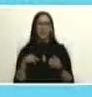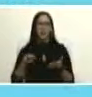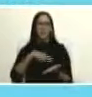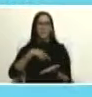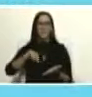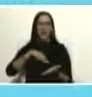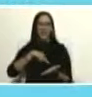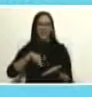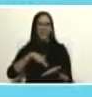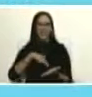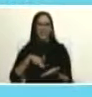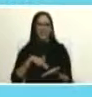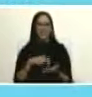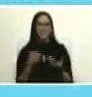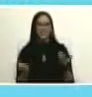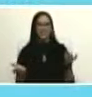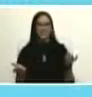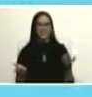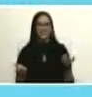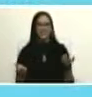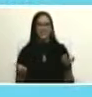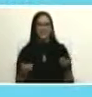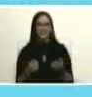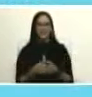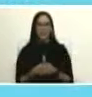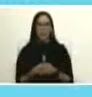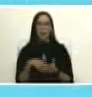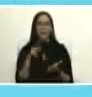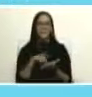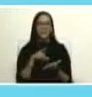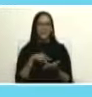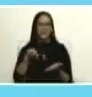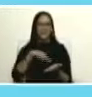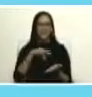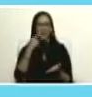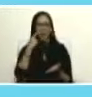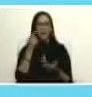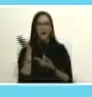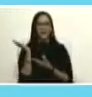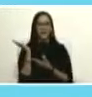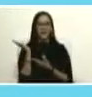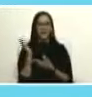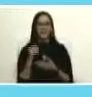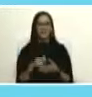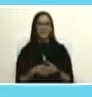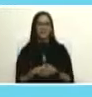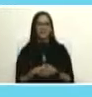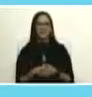Jason. ¿Ah? Presente ese baile, vamos a ver, adelante.